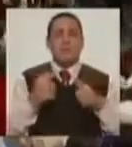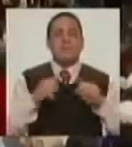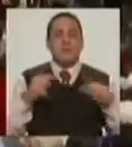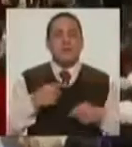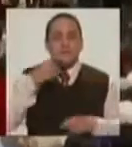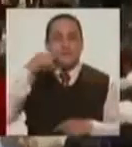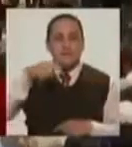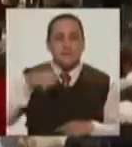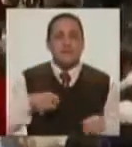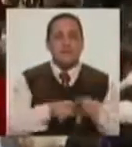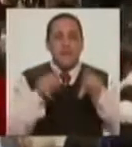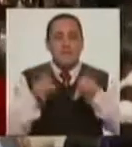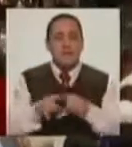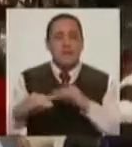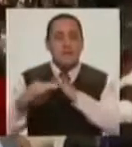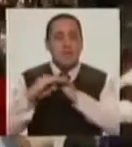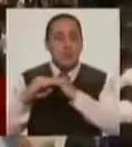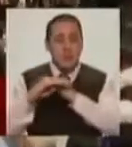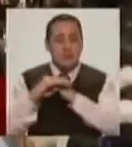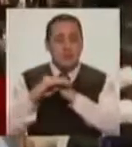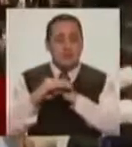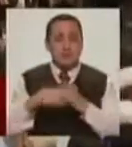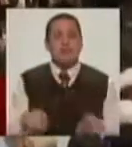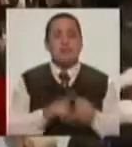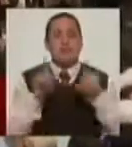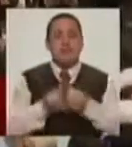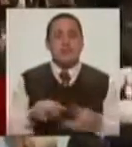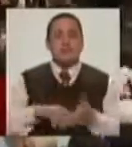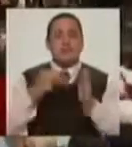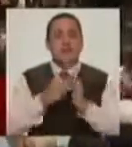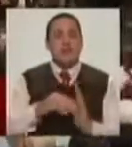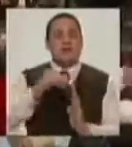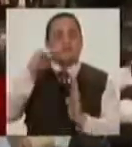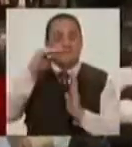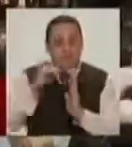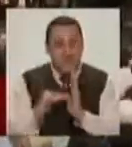de ser iguales. Y para tratar de ser iguales, hay que achicar la desigualdad.